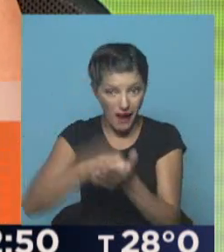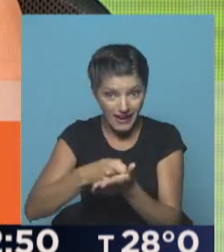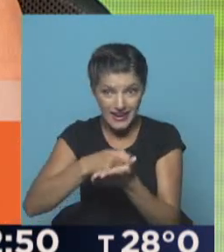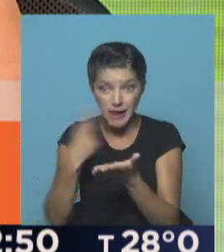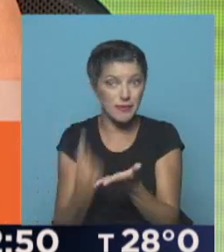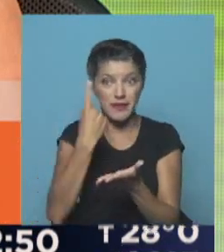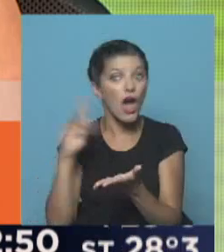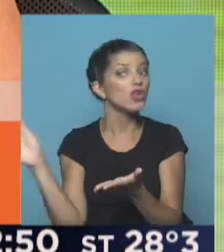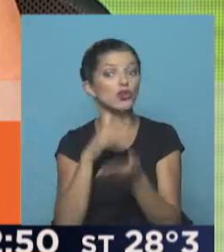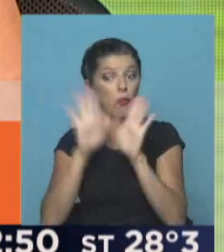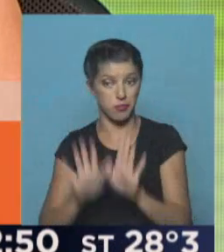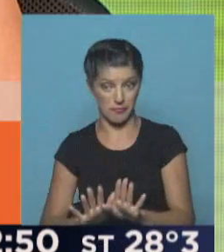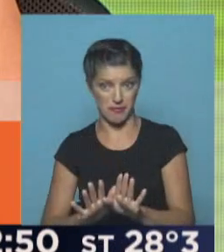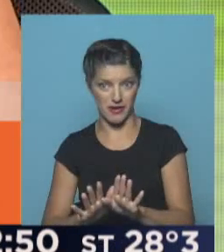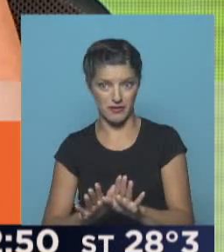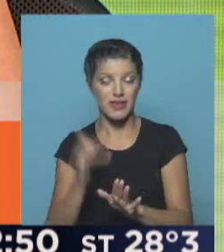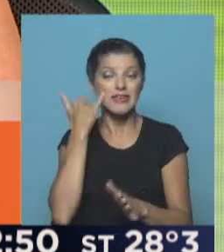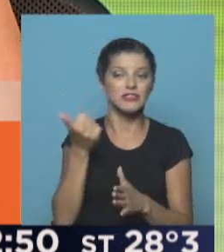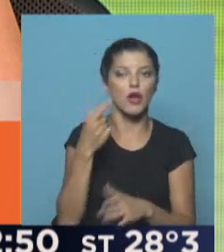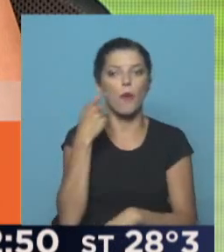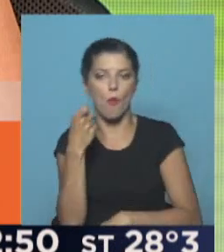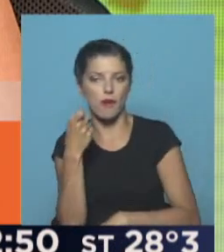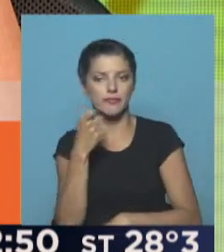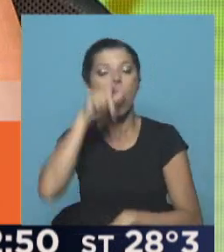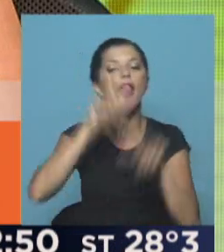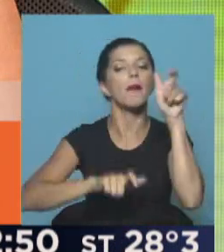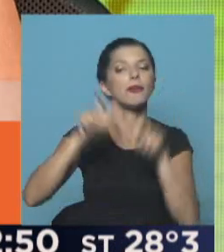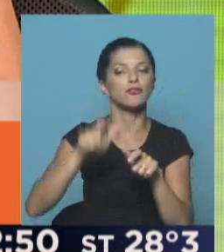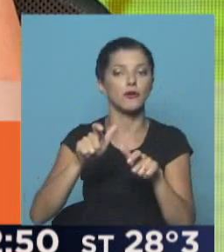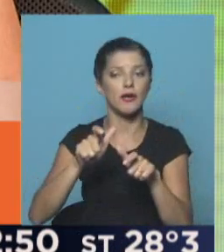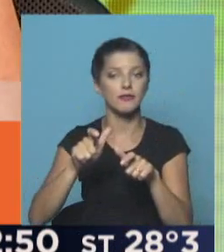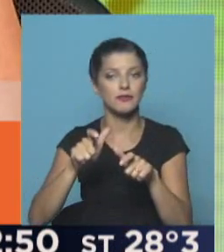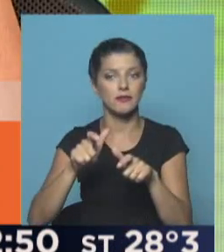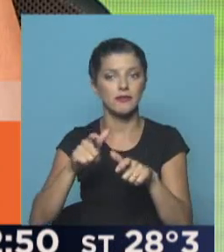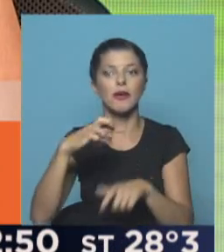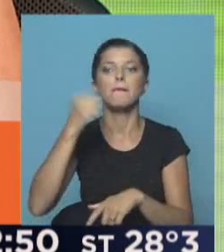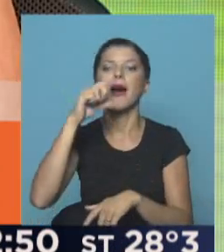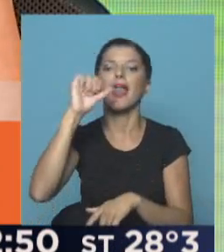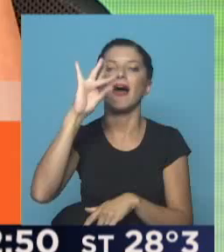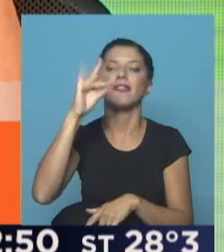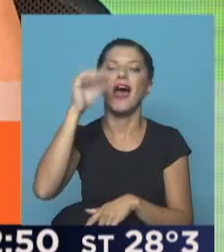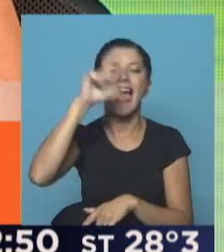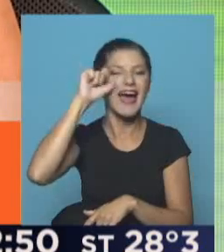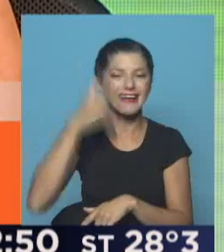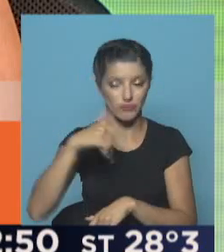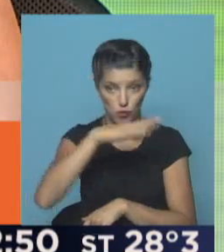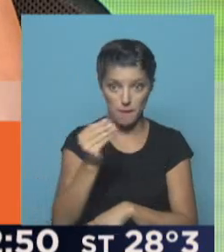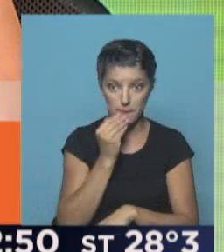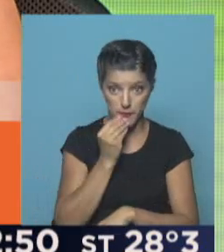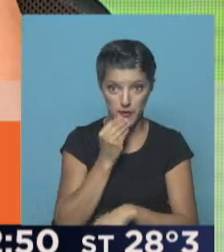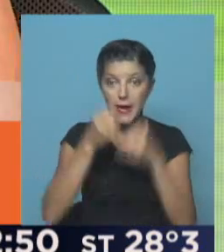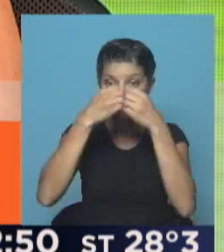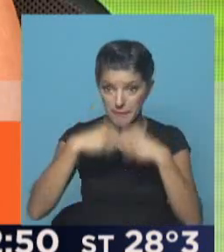todos. Y ya se empiezan a ver las diferencias entre las personas que tienen los famosos paladares, que son los comedores, que empezaron como